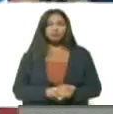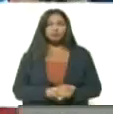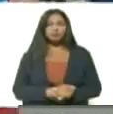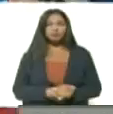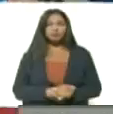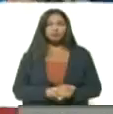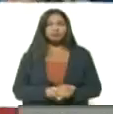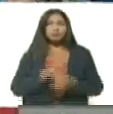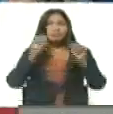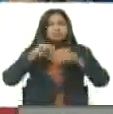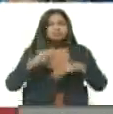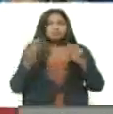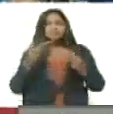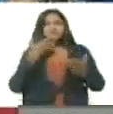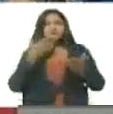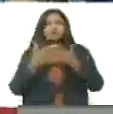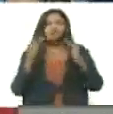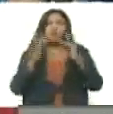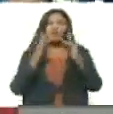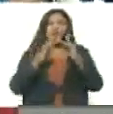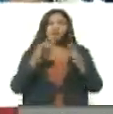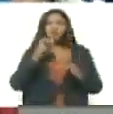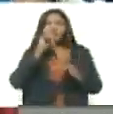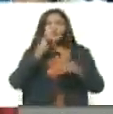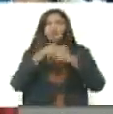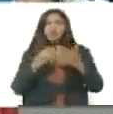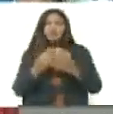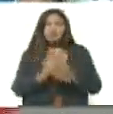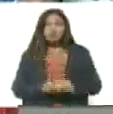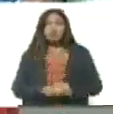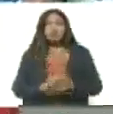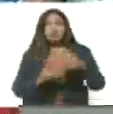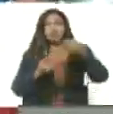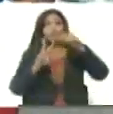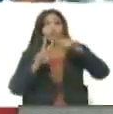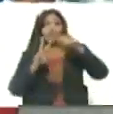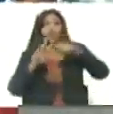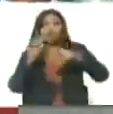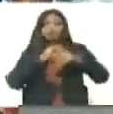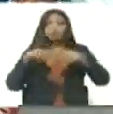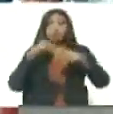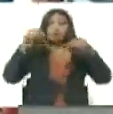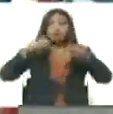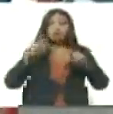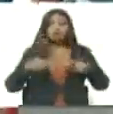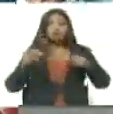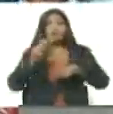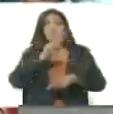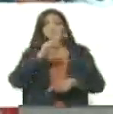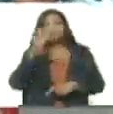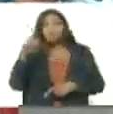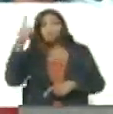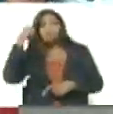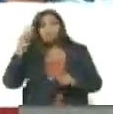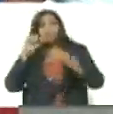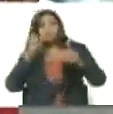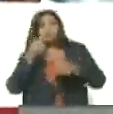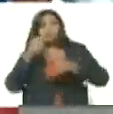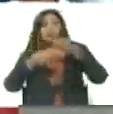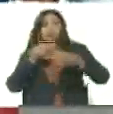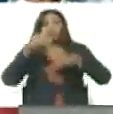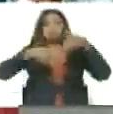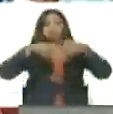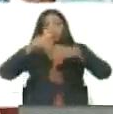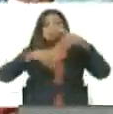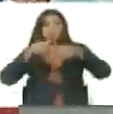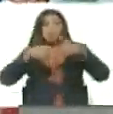Sí, muchísimas gracias por el contacto informativo, amigos de Venezolana de Televisión. Hasta solo 24 días para la realización de las